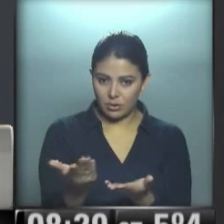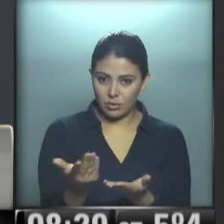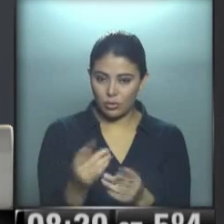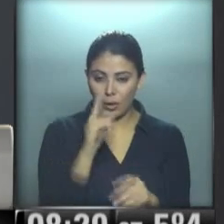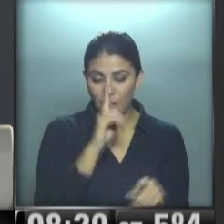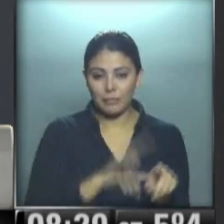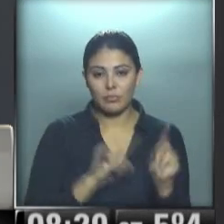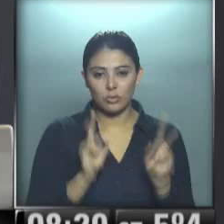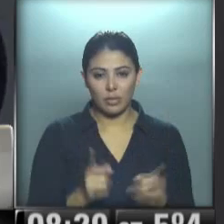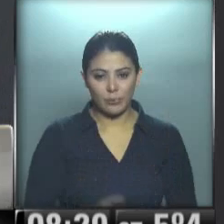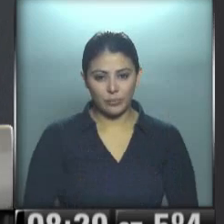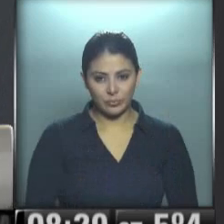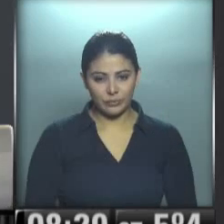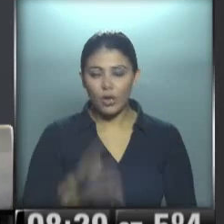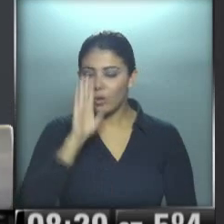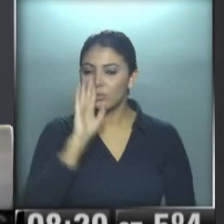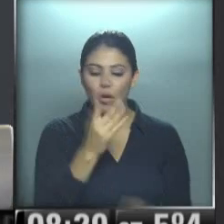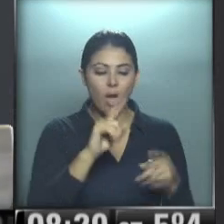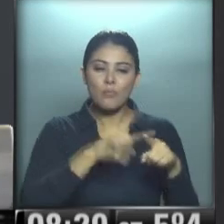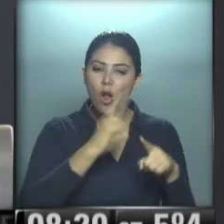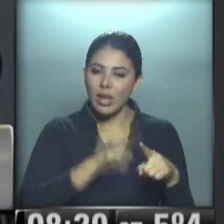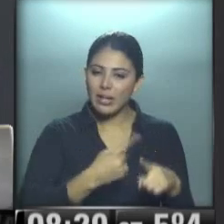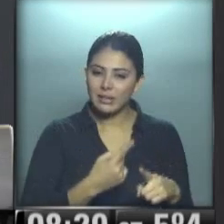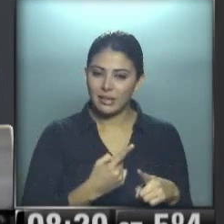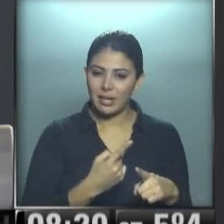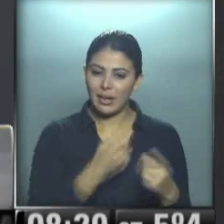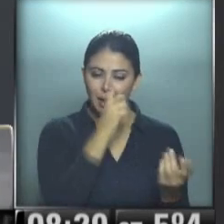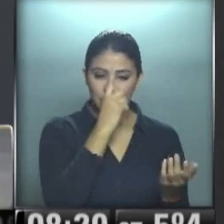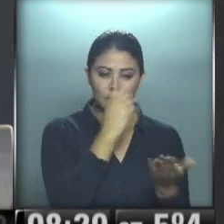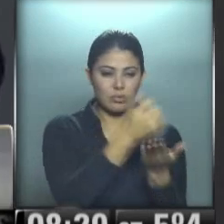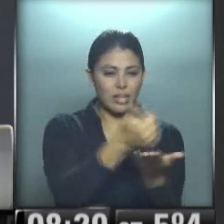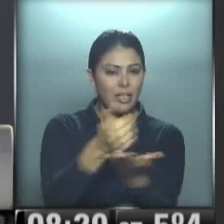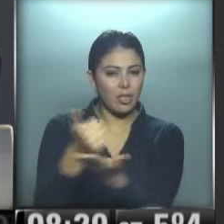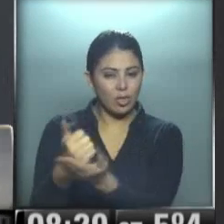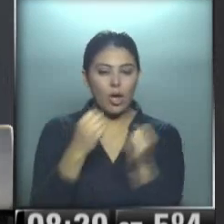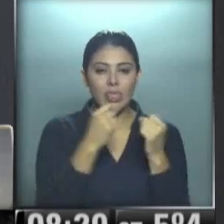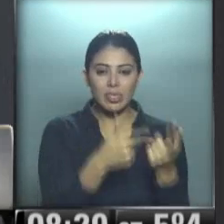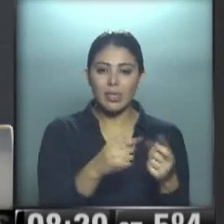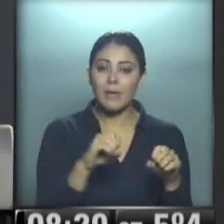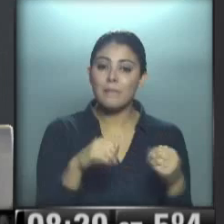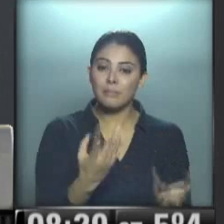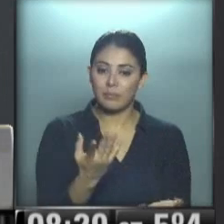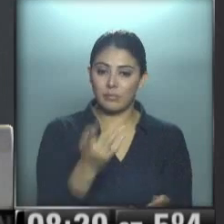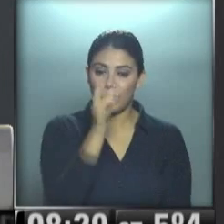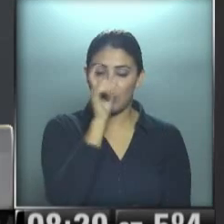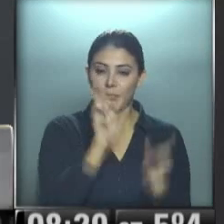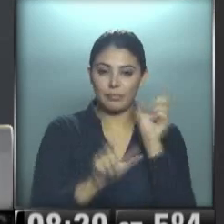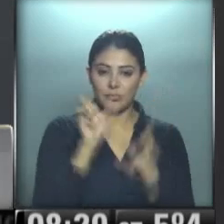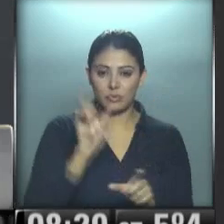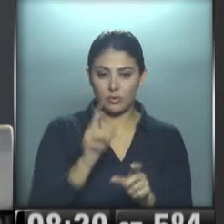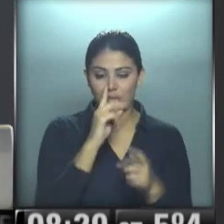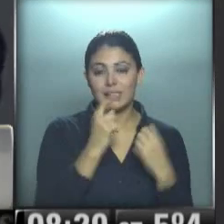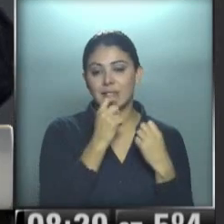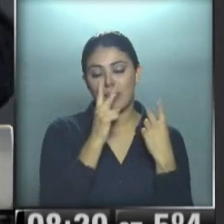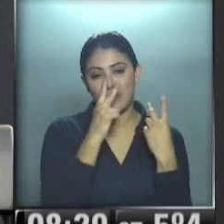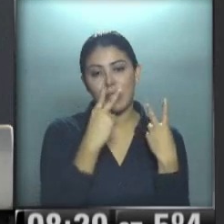con ello toda esta política de subsidio ha permitido mejorar sustancialmente el ingreso disponible para los usuarios y